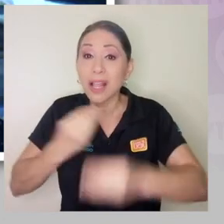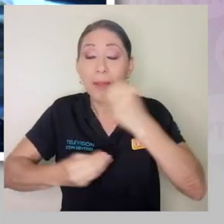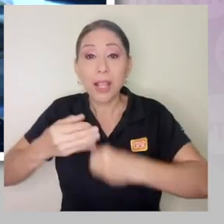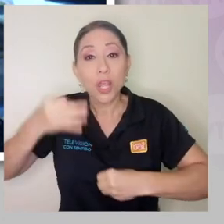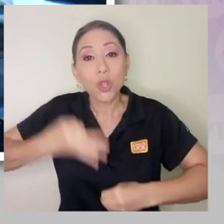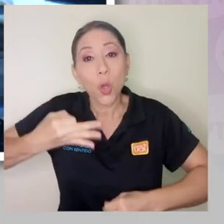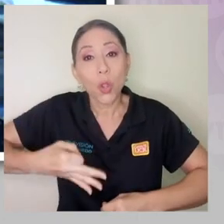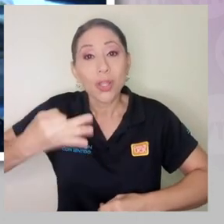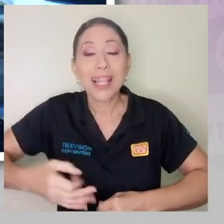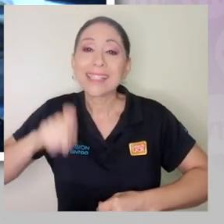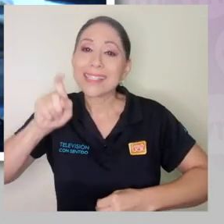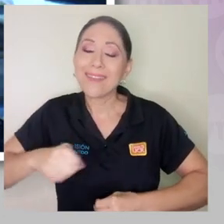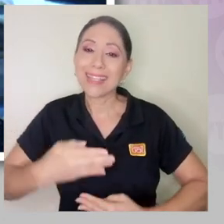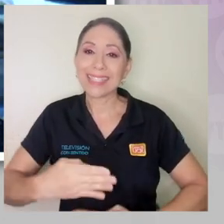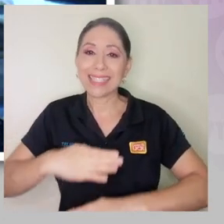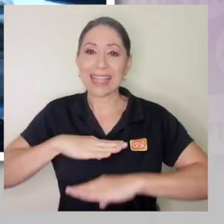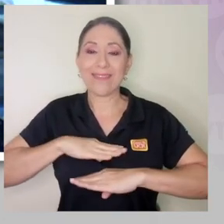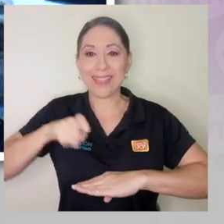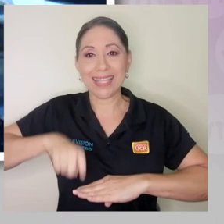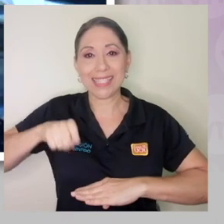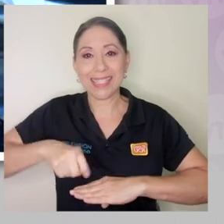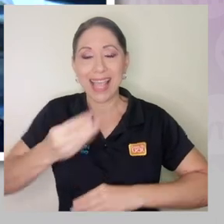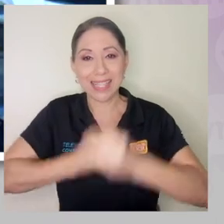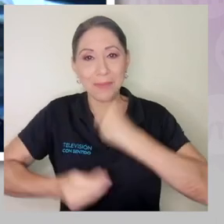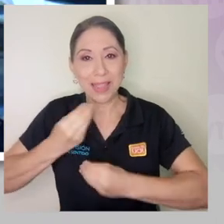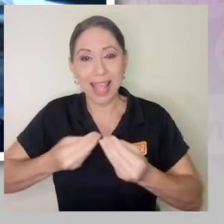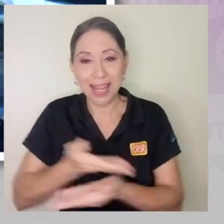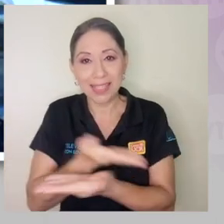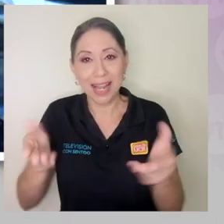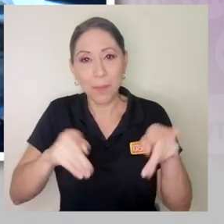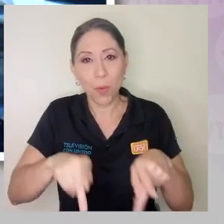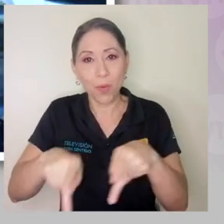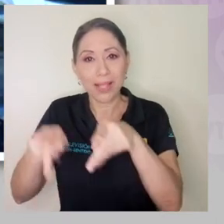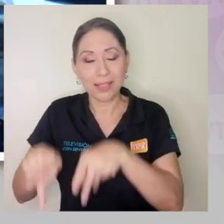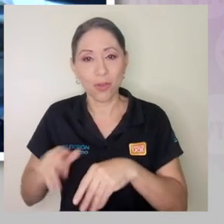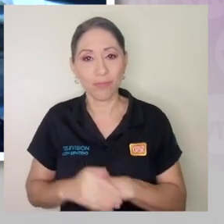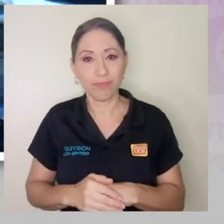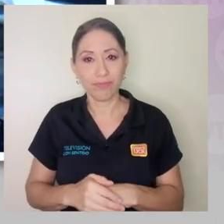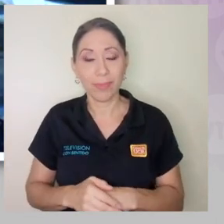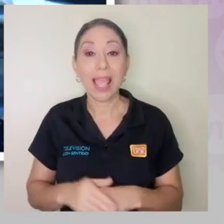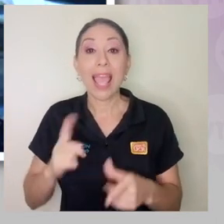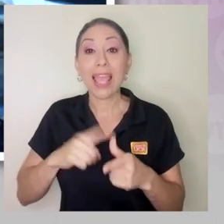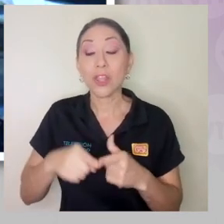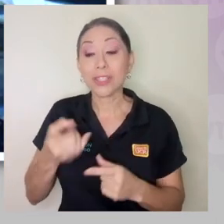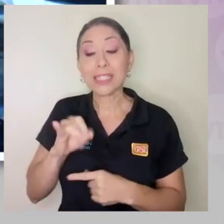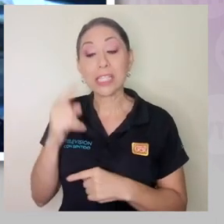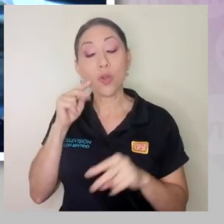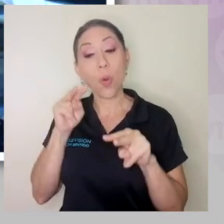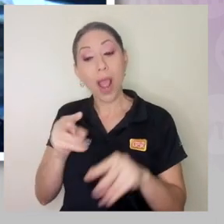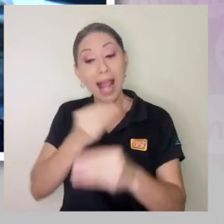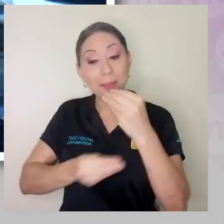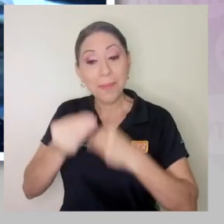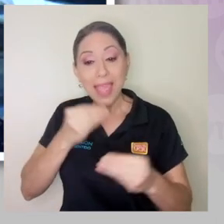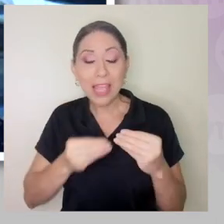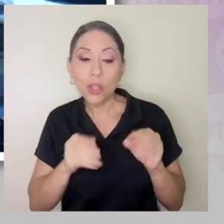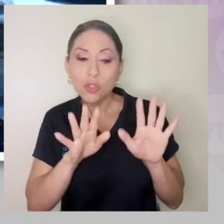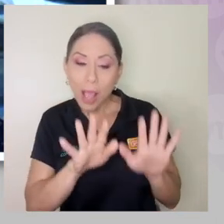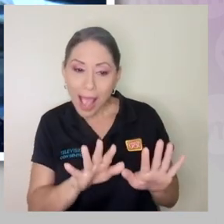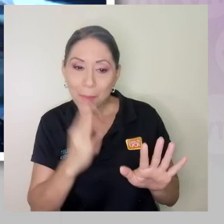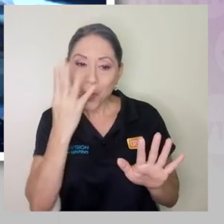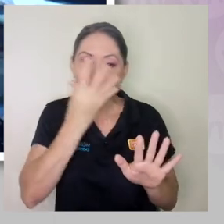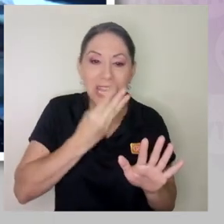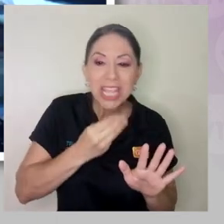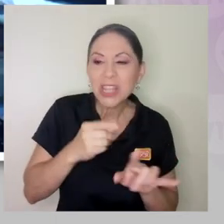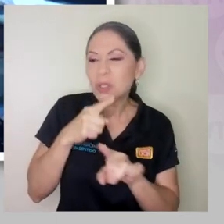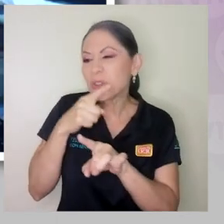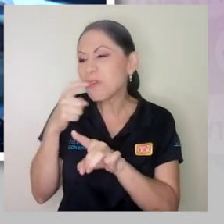que luchar por satisfacer las necesidades alimentarias de la población. Entonces, en el tanto yo valore los alimentos, los bonitos, los feos, los